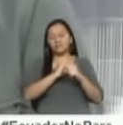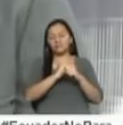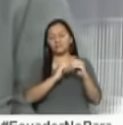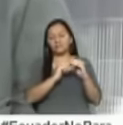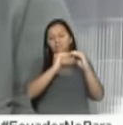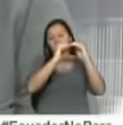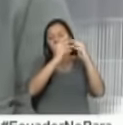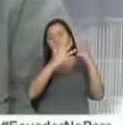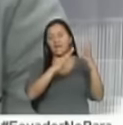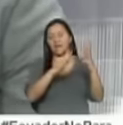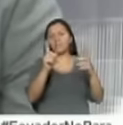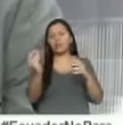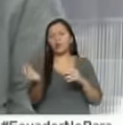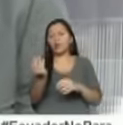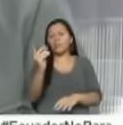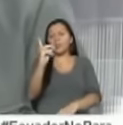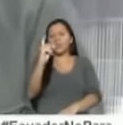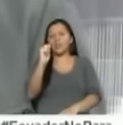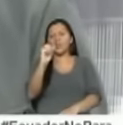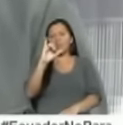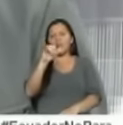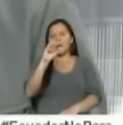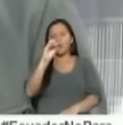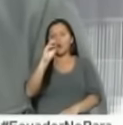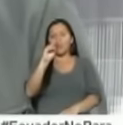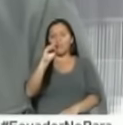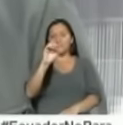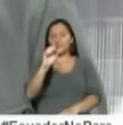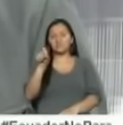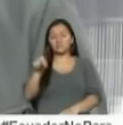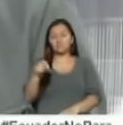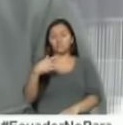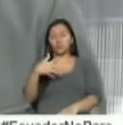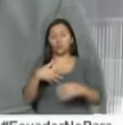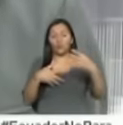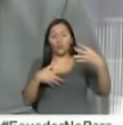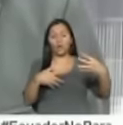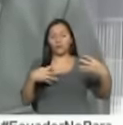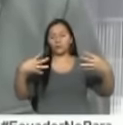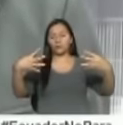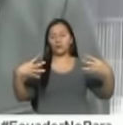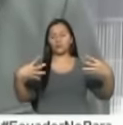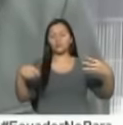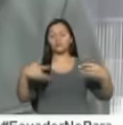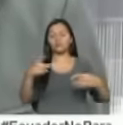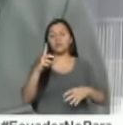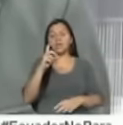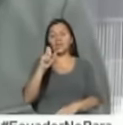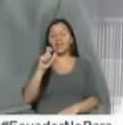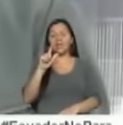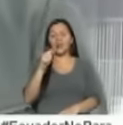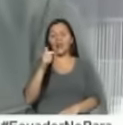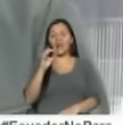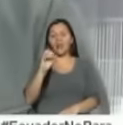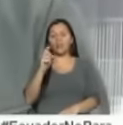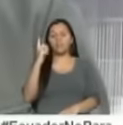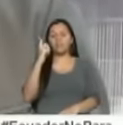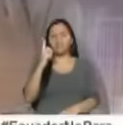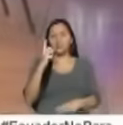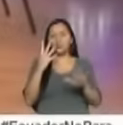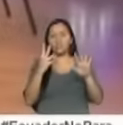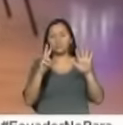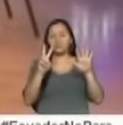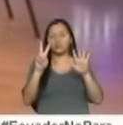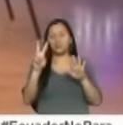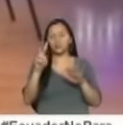su trayectoria deportiva de alto nivel competitivo, es 4º lugar, que estamos repitiendo de lo que fue Jorge Delgado Múnich del 72. Sin embargo, ella